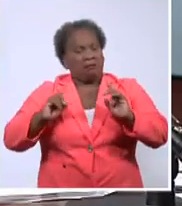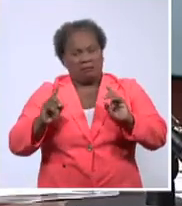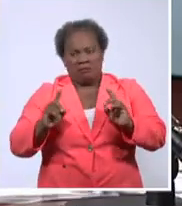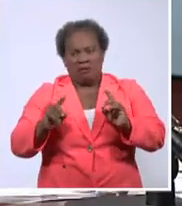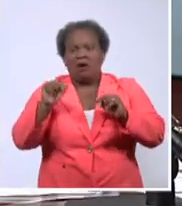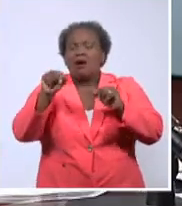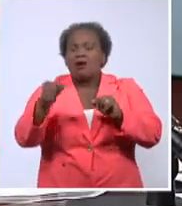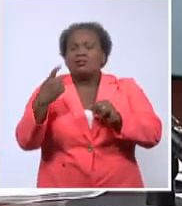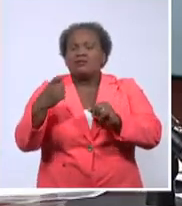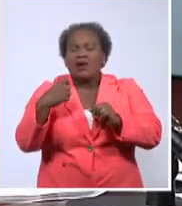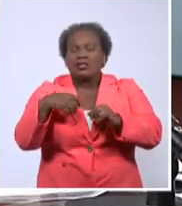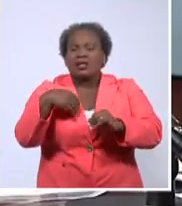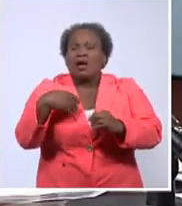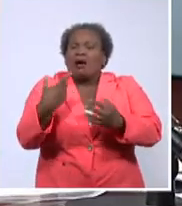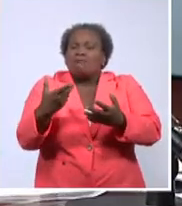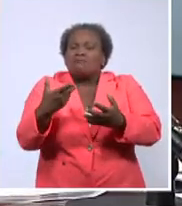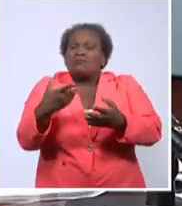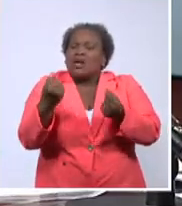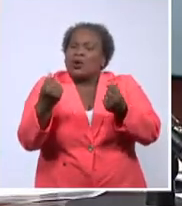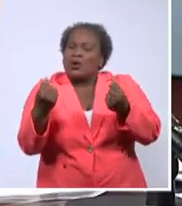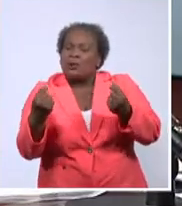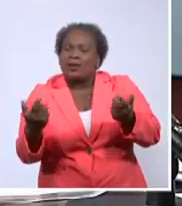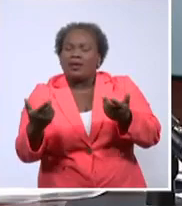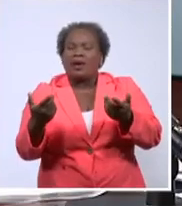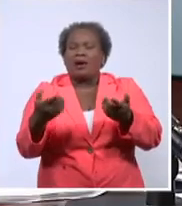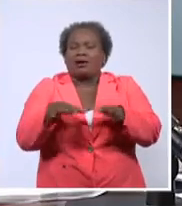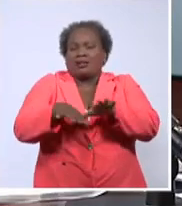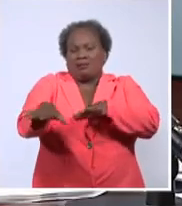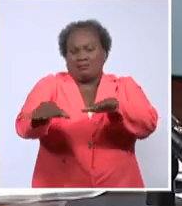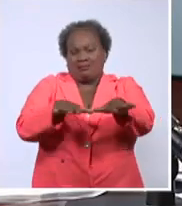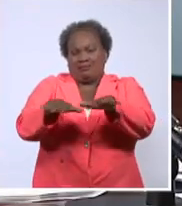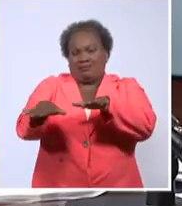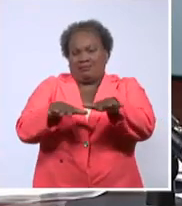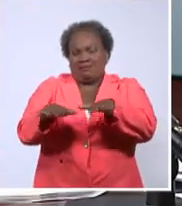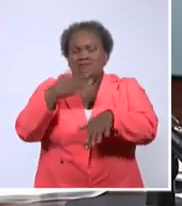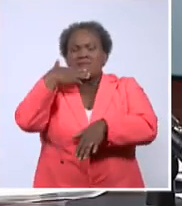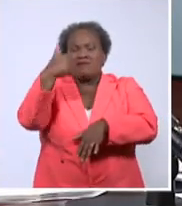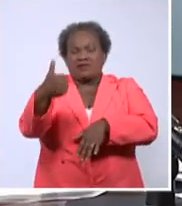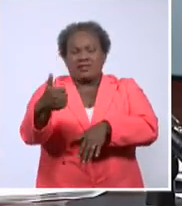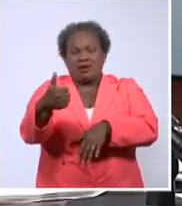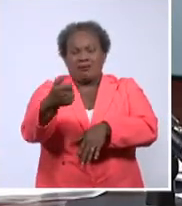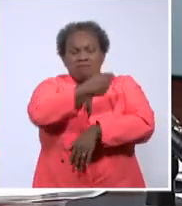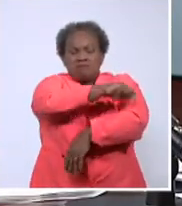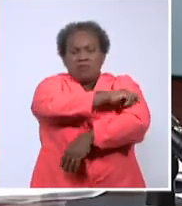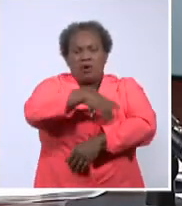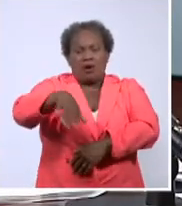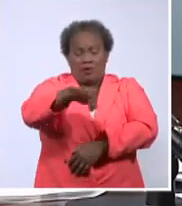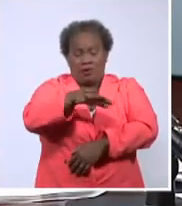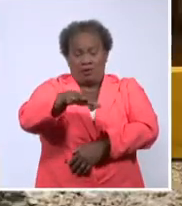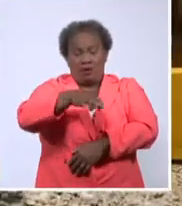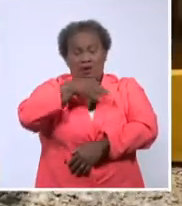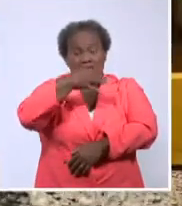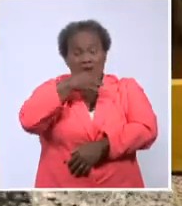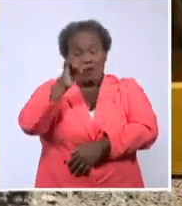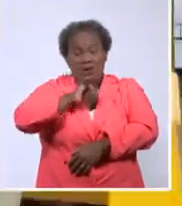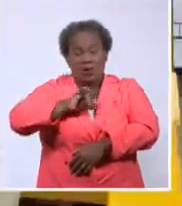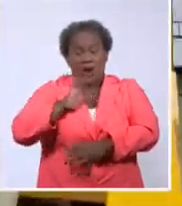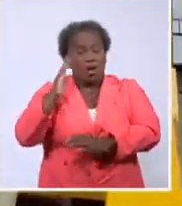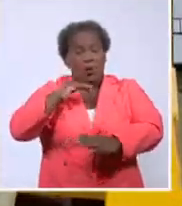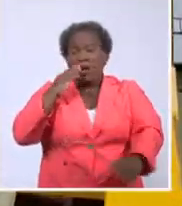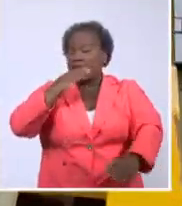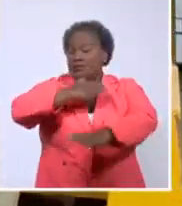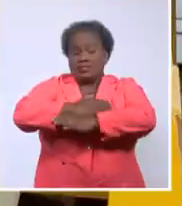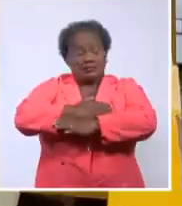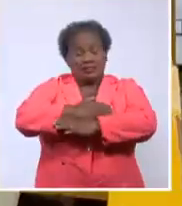con los mecanismos económicos que se están diseñando en términos de beneficio. Puntualizó Murillo Jorge que no hay límite en